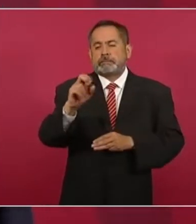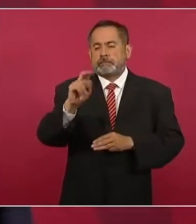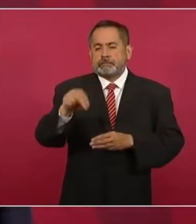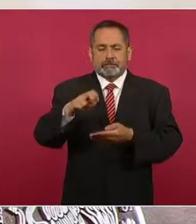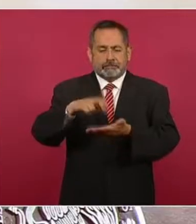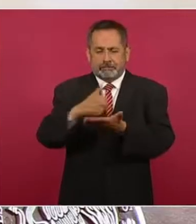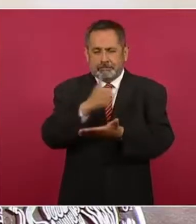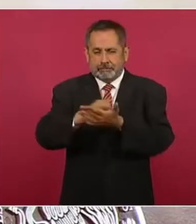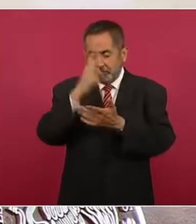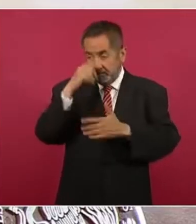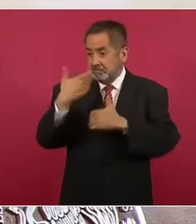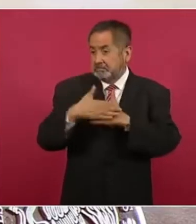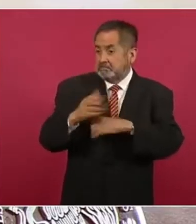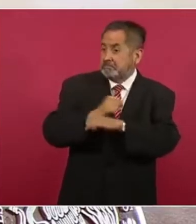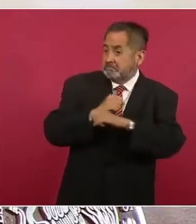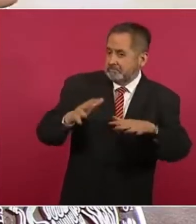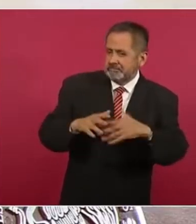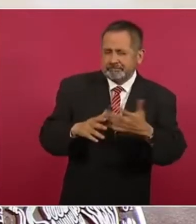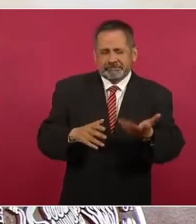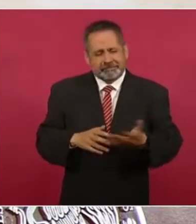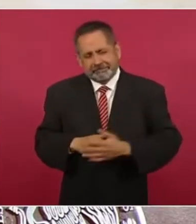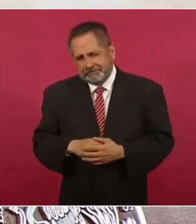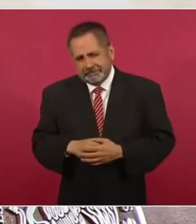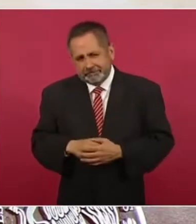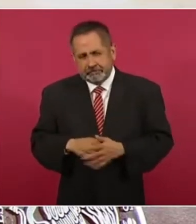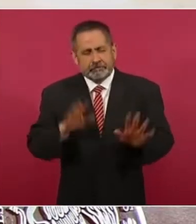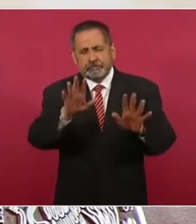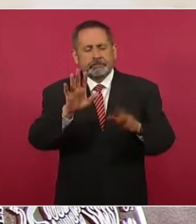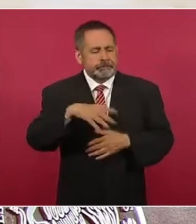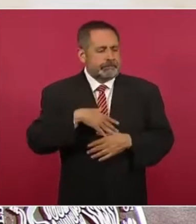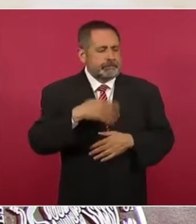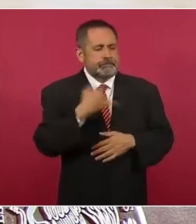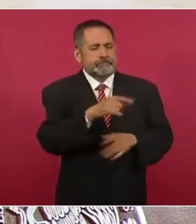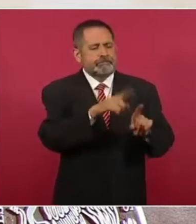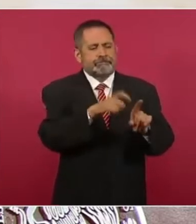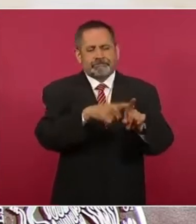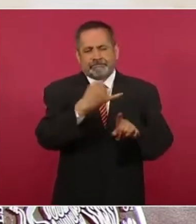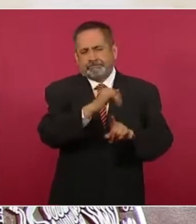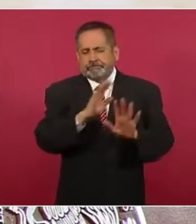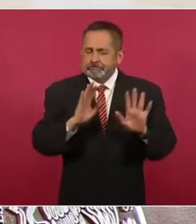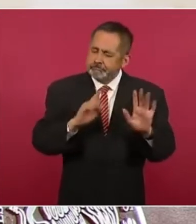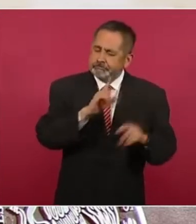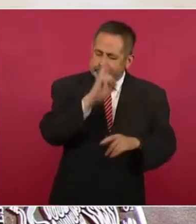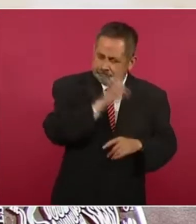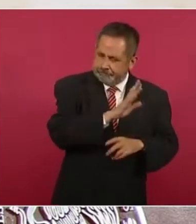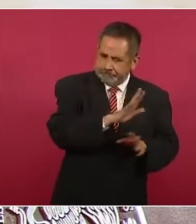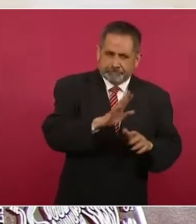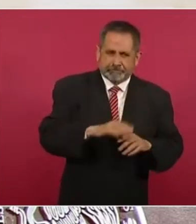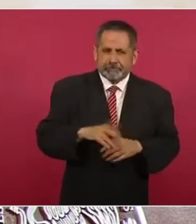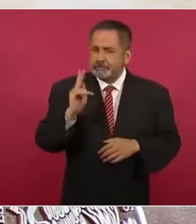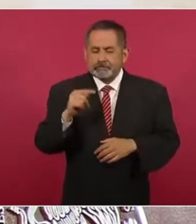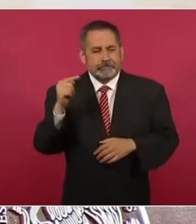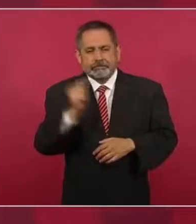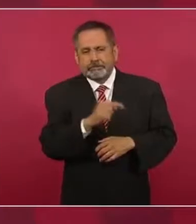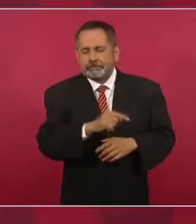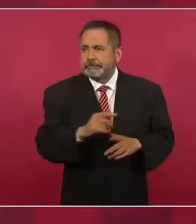no se puede ridiculizar, ¿no?, a nadie, ¿no? Tenía sus cosas, pero